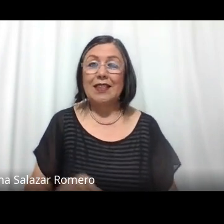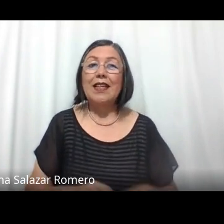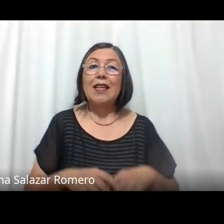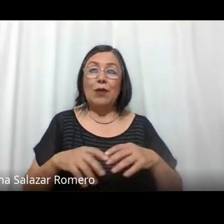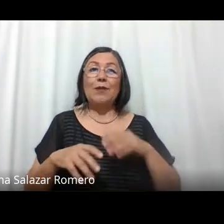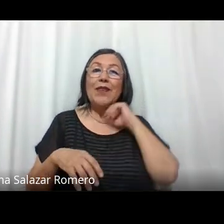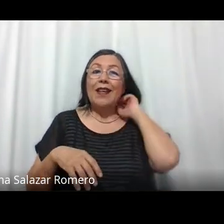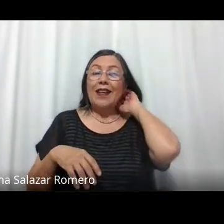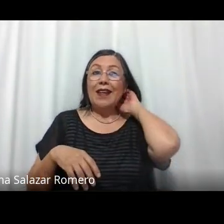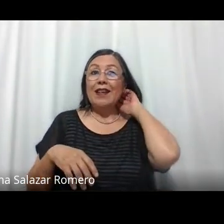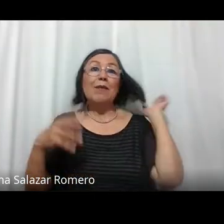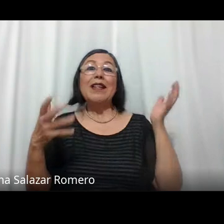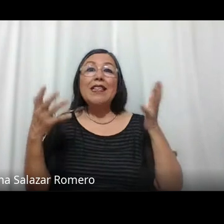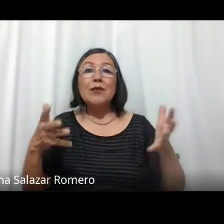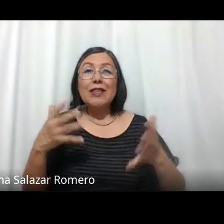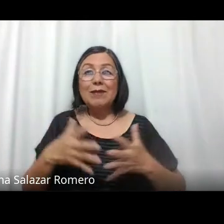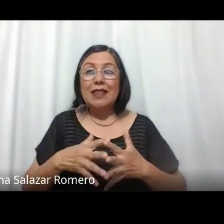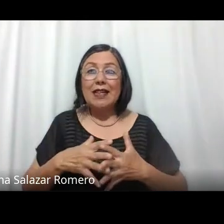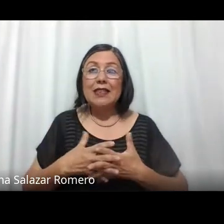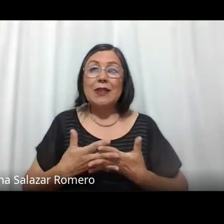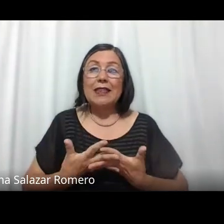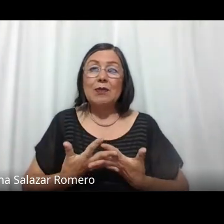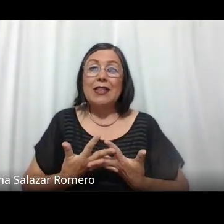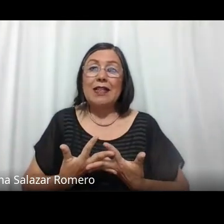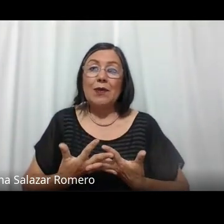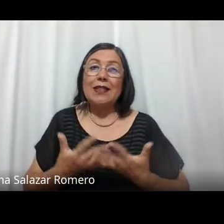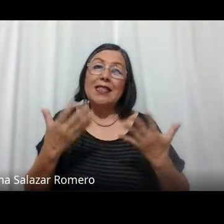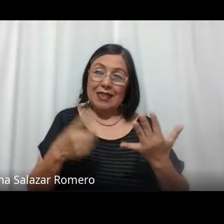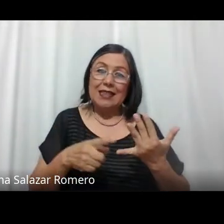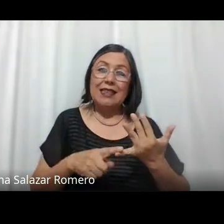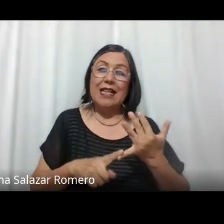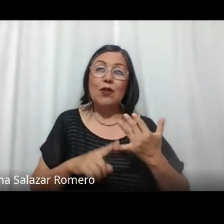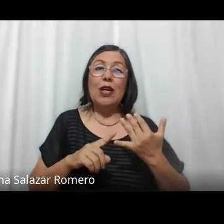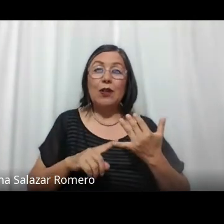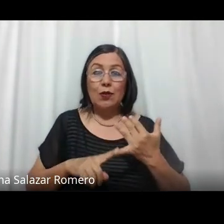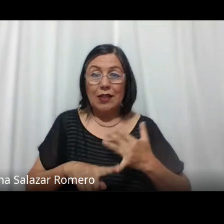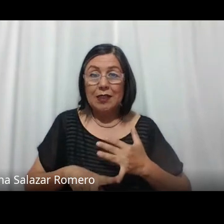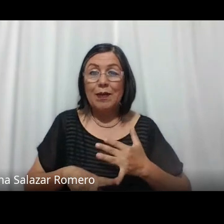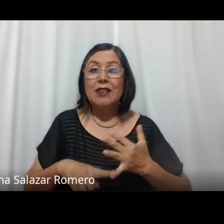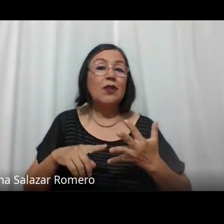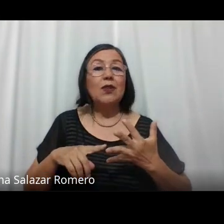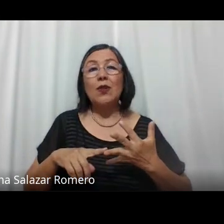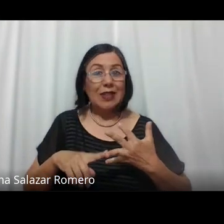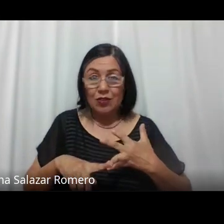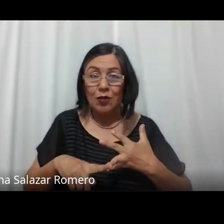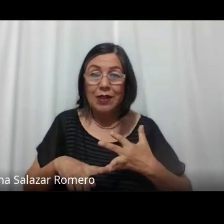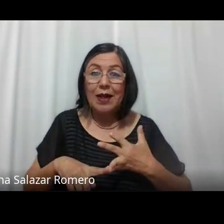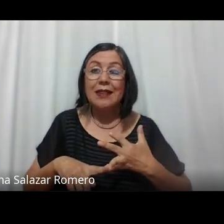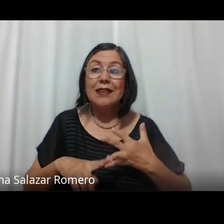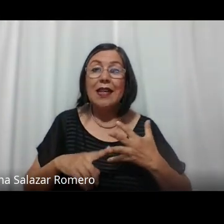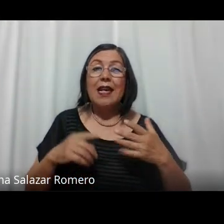¿sí? Bueno, ¿qué mecanismos gramaticales utilizamos en la lengua de señas? Ya les decía yo, el uso del espacio, los rasgos